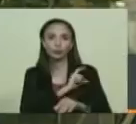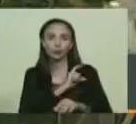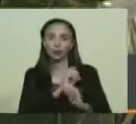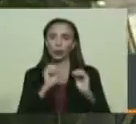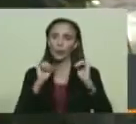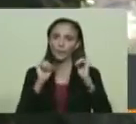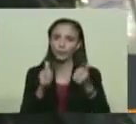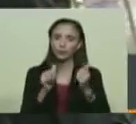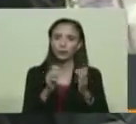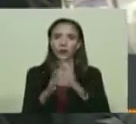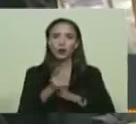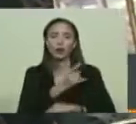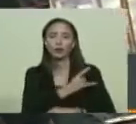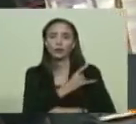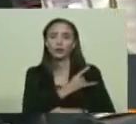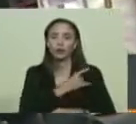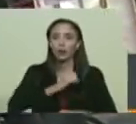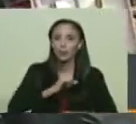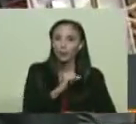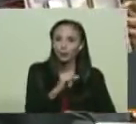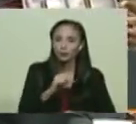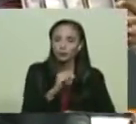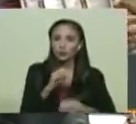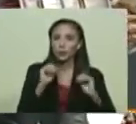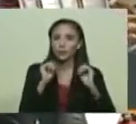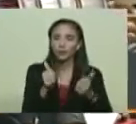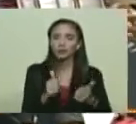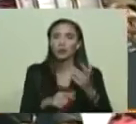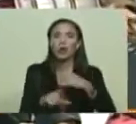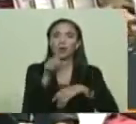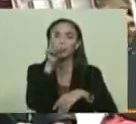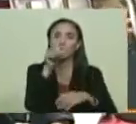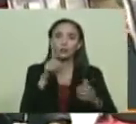Universidad Nacional Experimental de la Seguridad